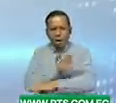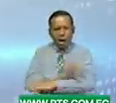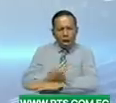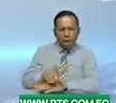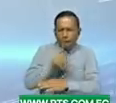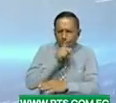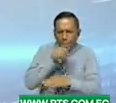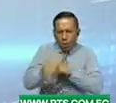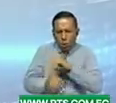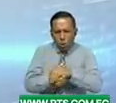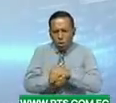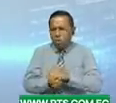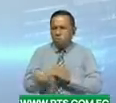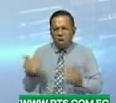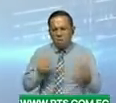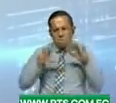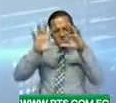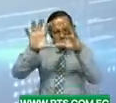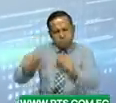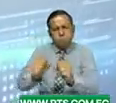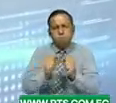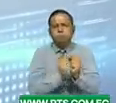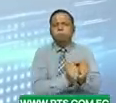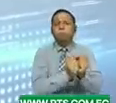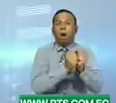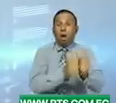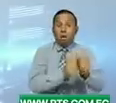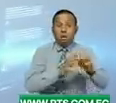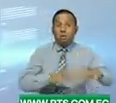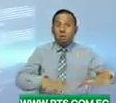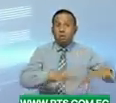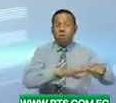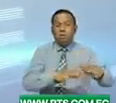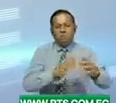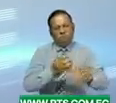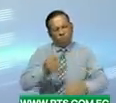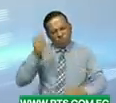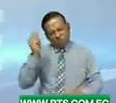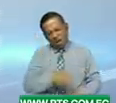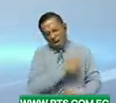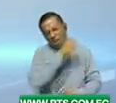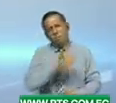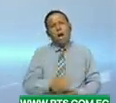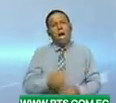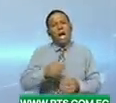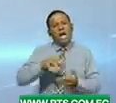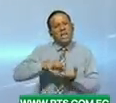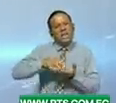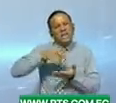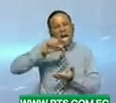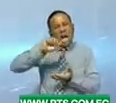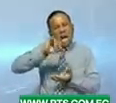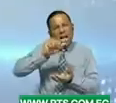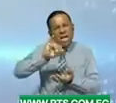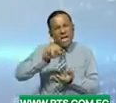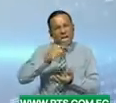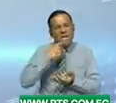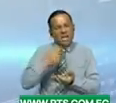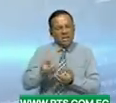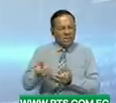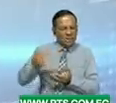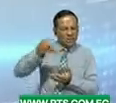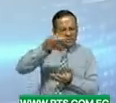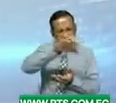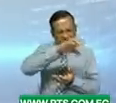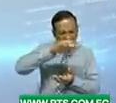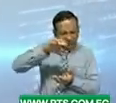vacío, llevado a las canchas deportivas y castigado. Le regaron ají en su cuerpo que estaba lacerado.